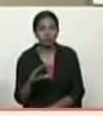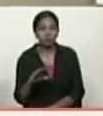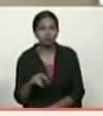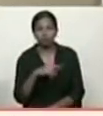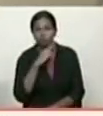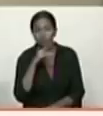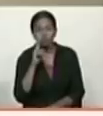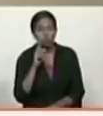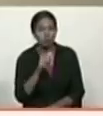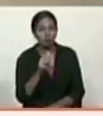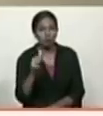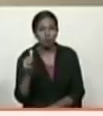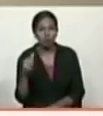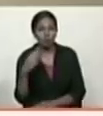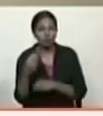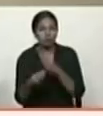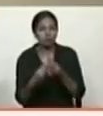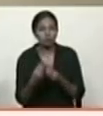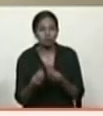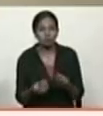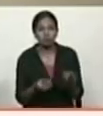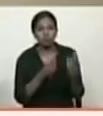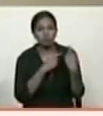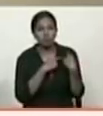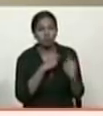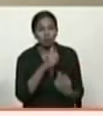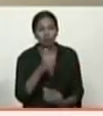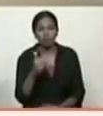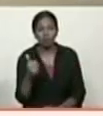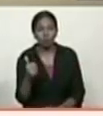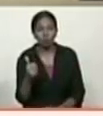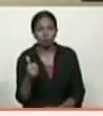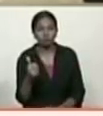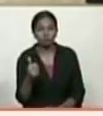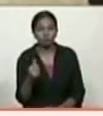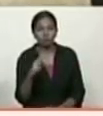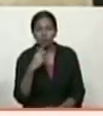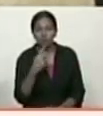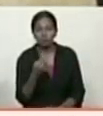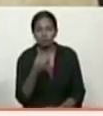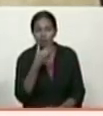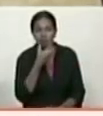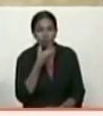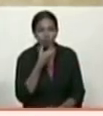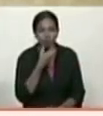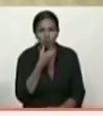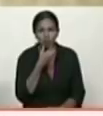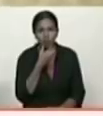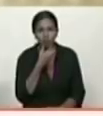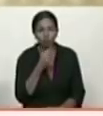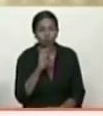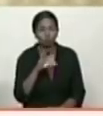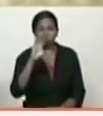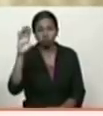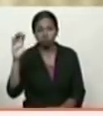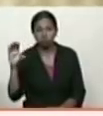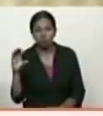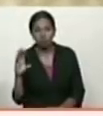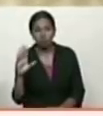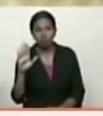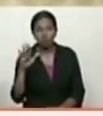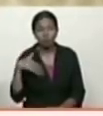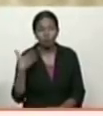nombrar o hacerse representar por lo que llaman en inglés un protecting power, un país que te proteja